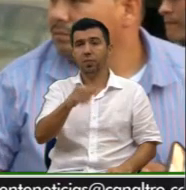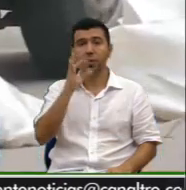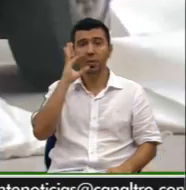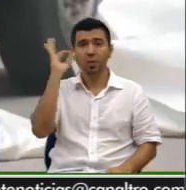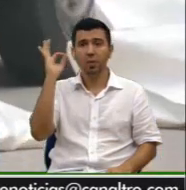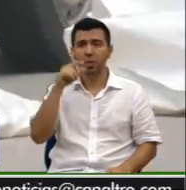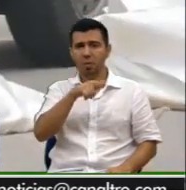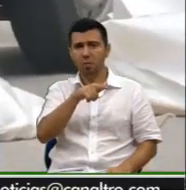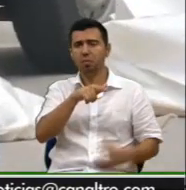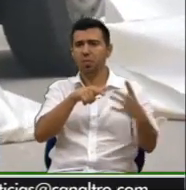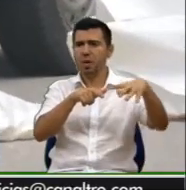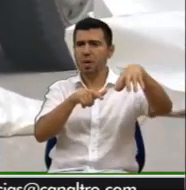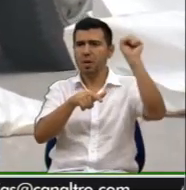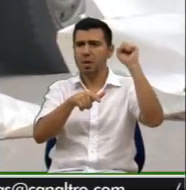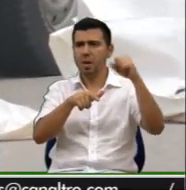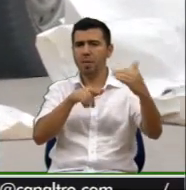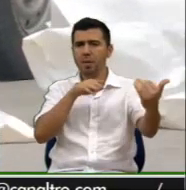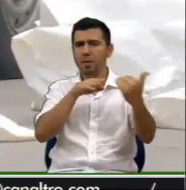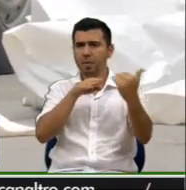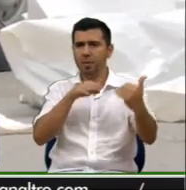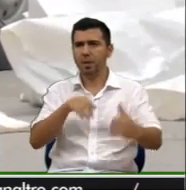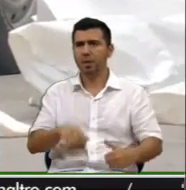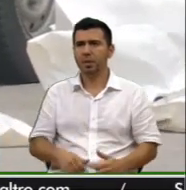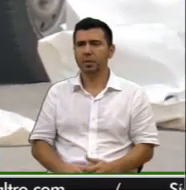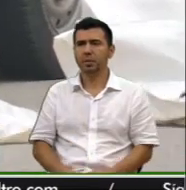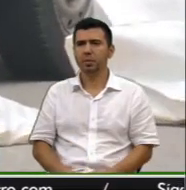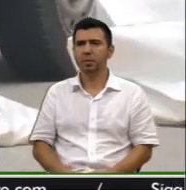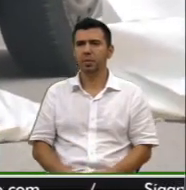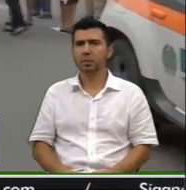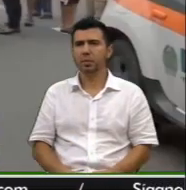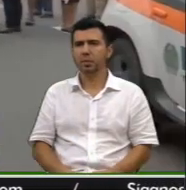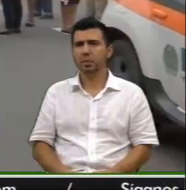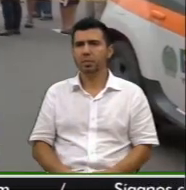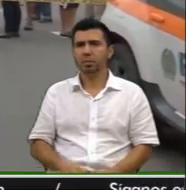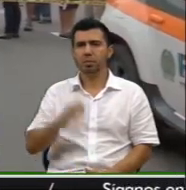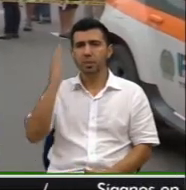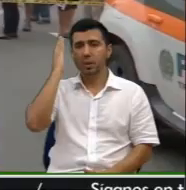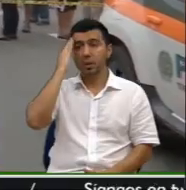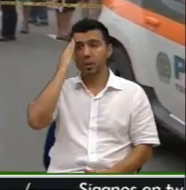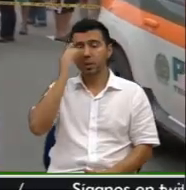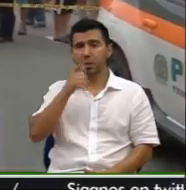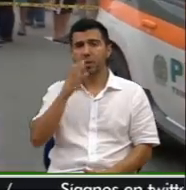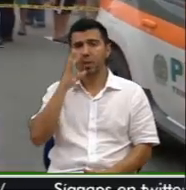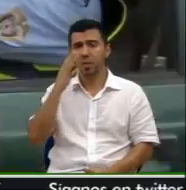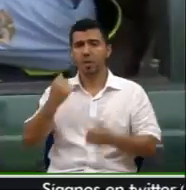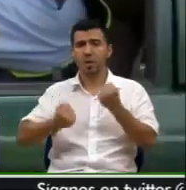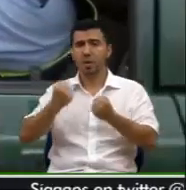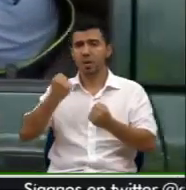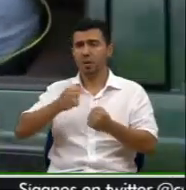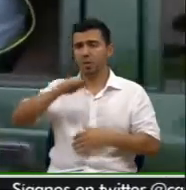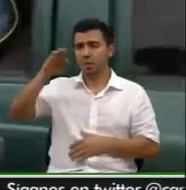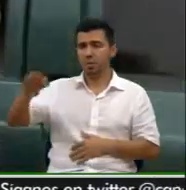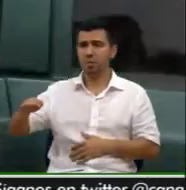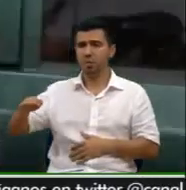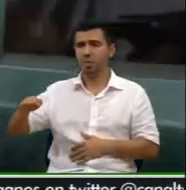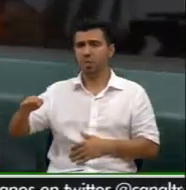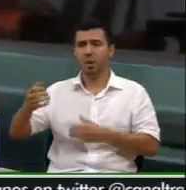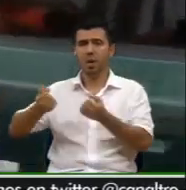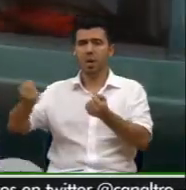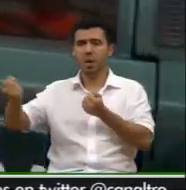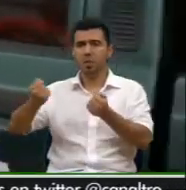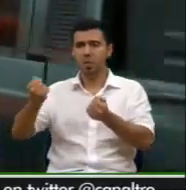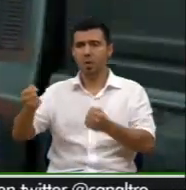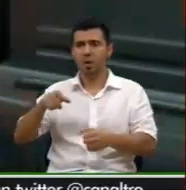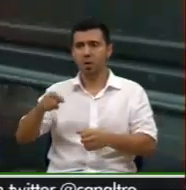velocidad en las últimas horas Oriente noticias conoció que el conductor de la camioneta estacionada en el costado derecho se